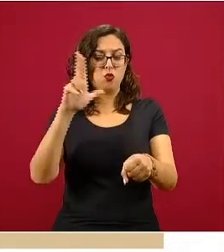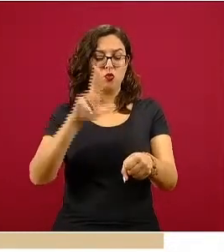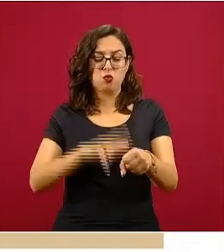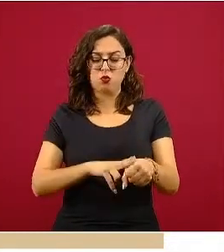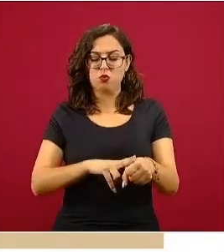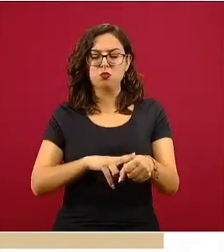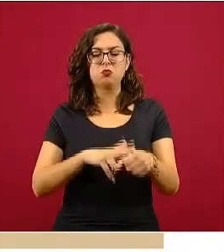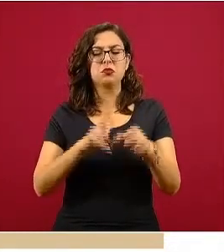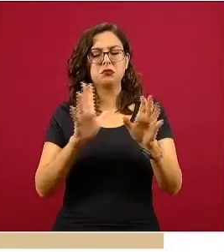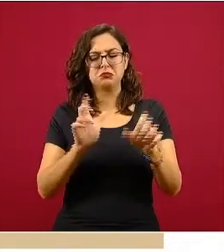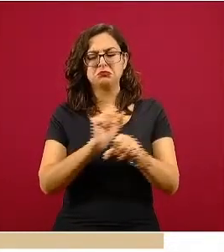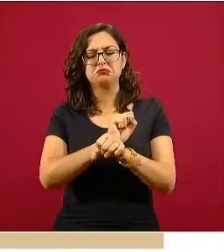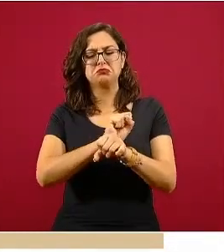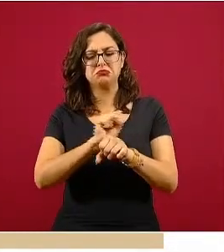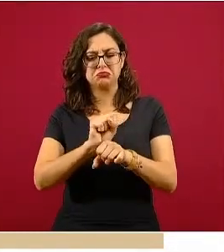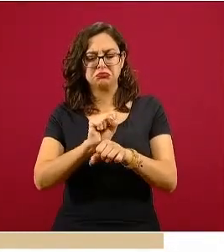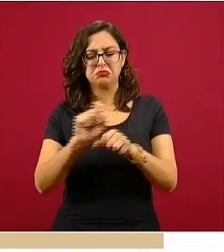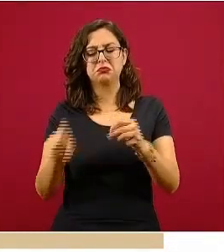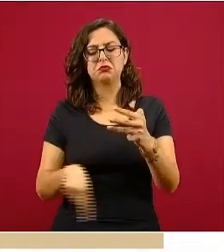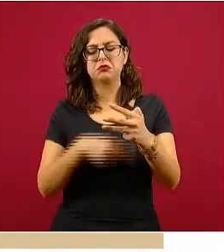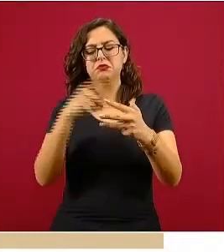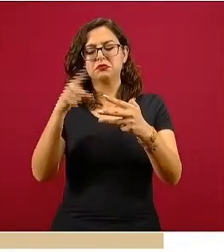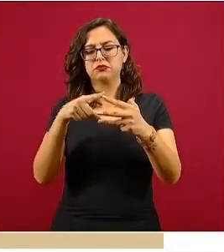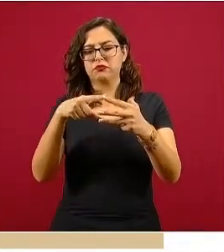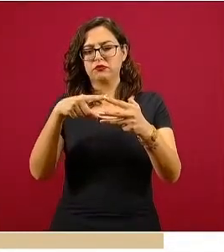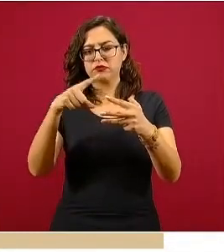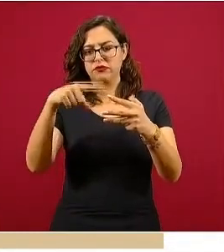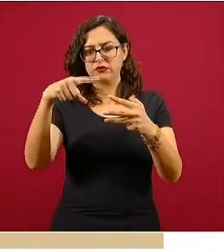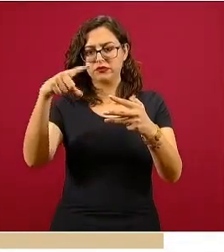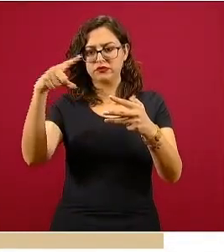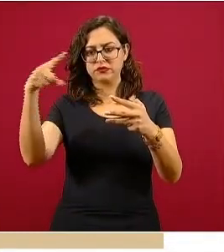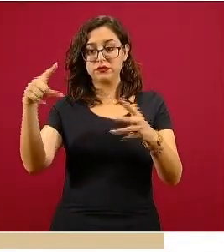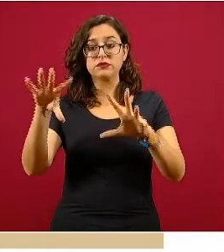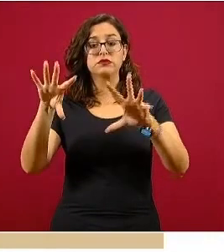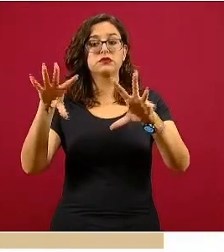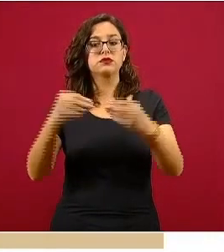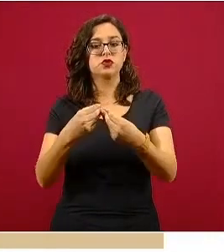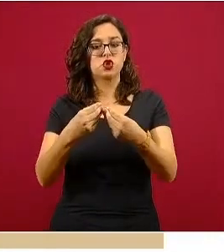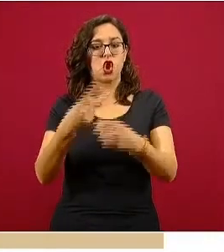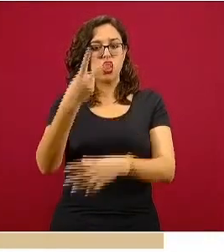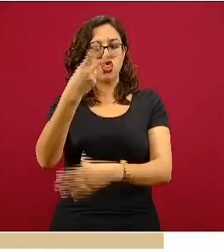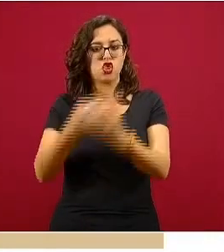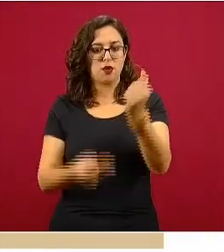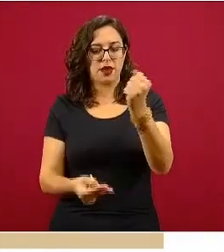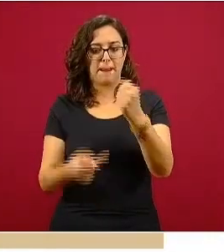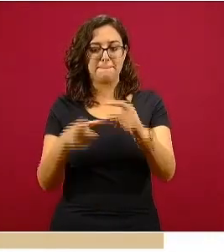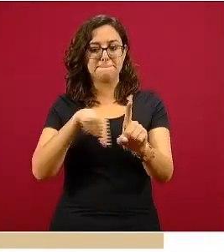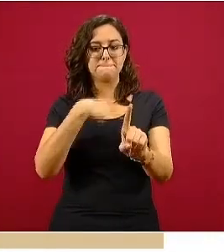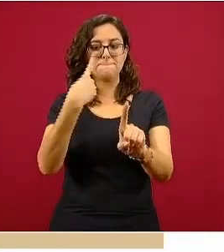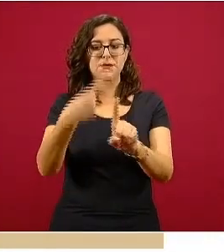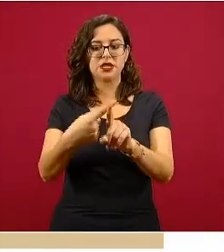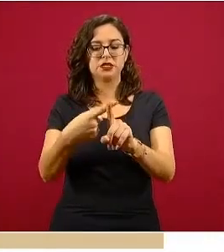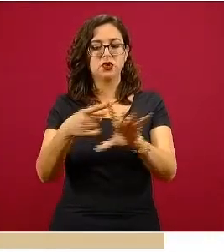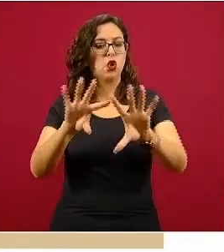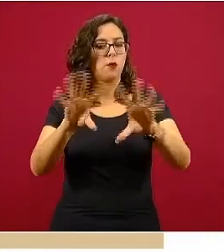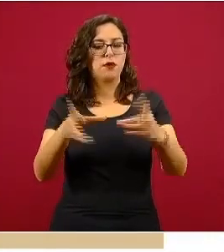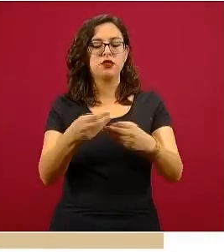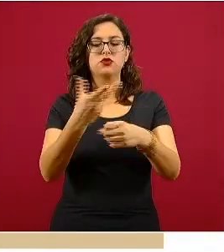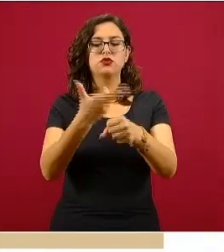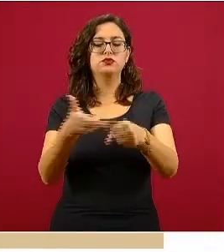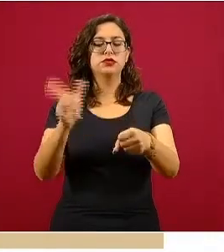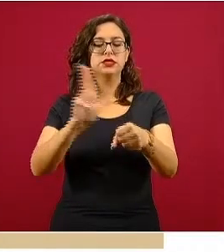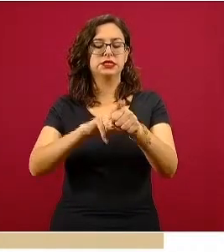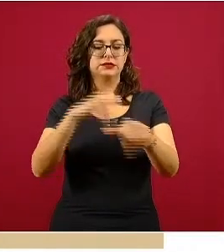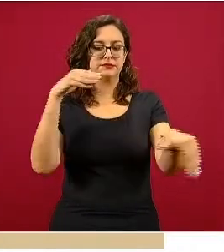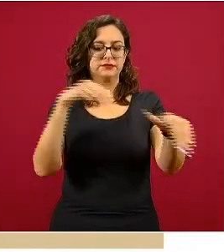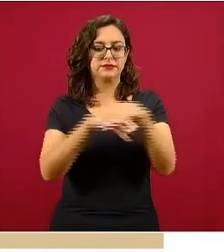cuidados intensivos, y la amarilla vendría a ser la suma de ambas, es decir, el total de las personas que están hospitalizadas. Y